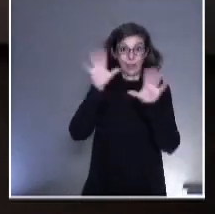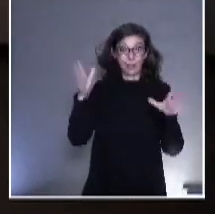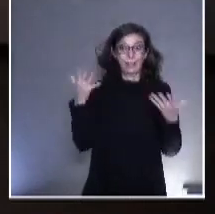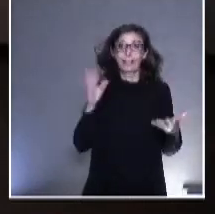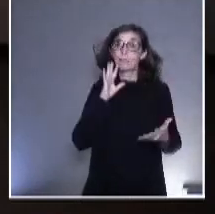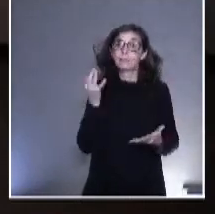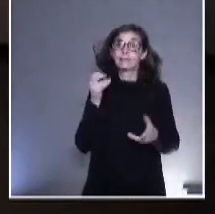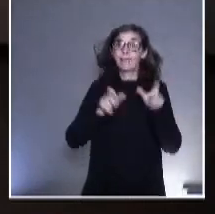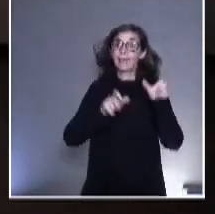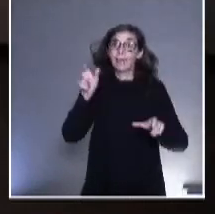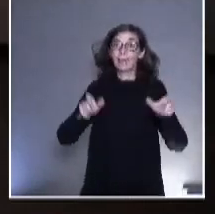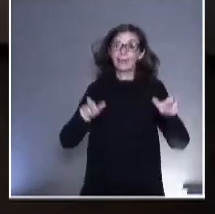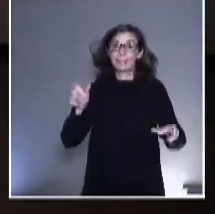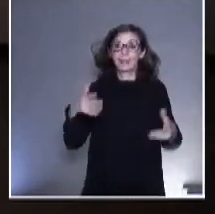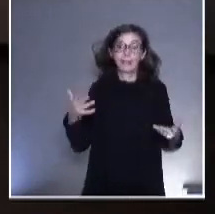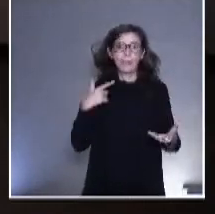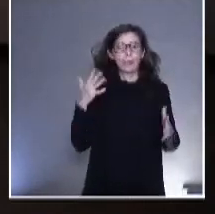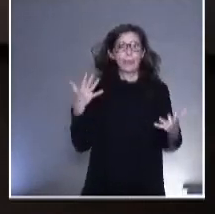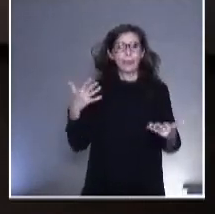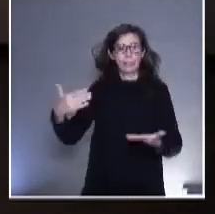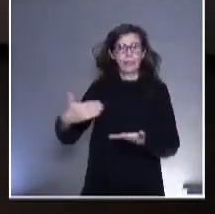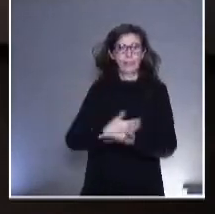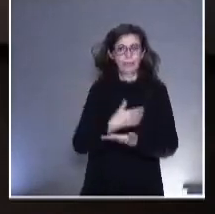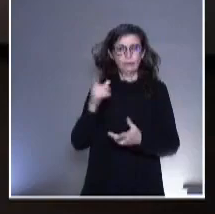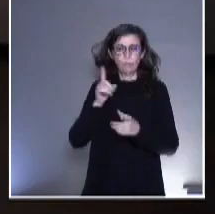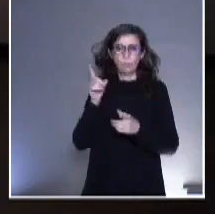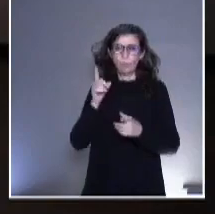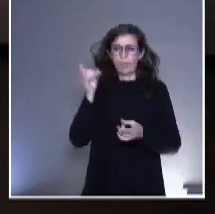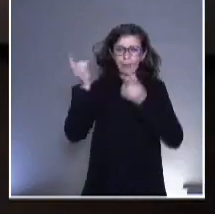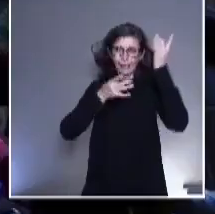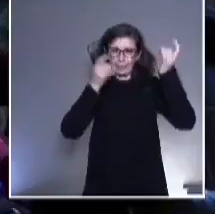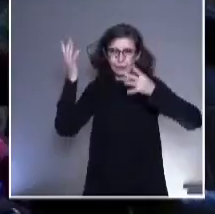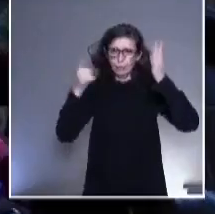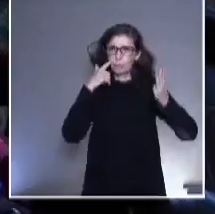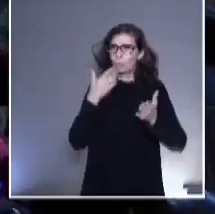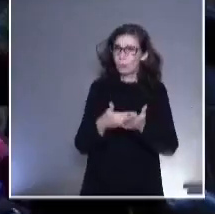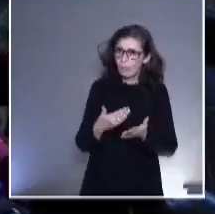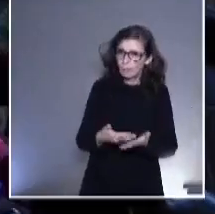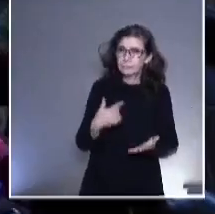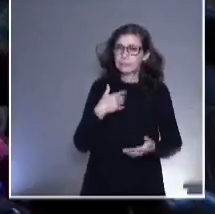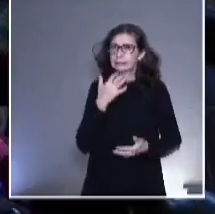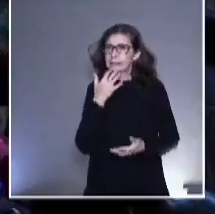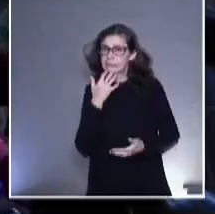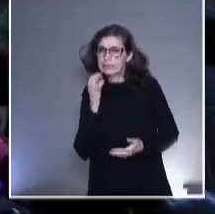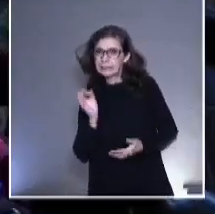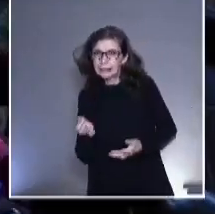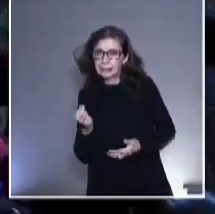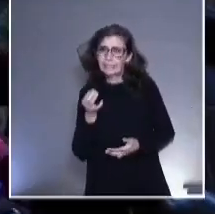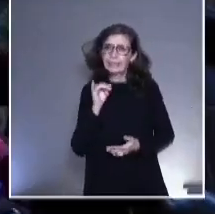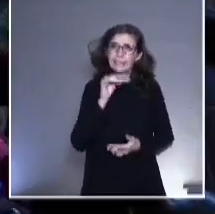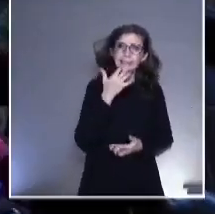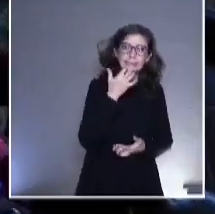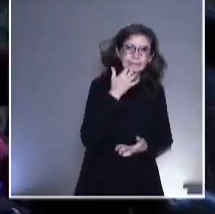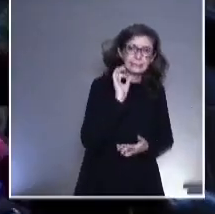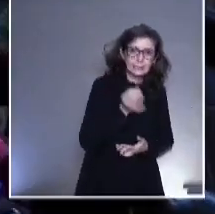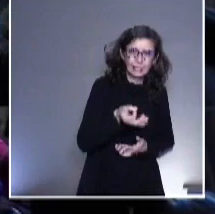gente deja que entren patrones de creatividad. Oye, ¿y si probamos? ¿Y si intentamos eso